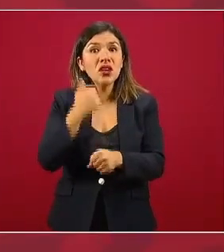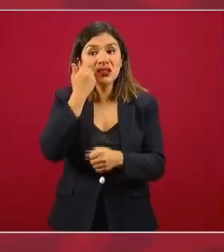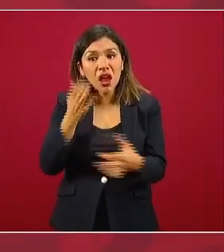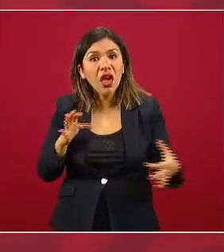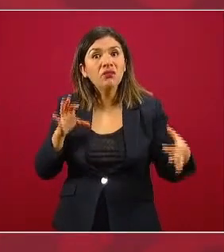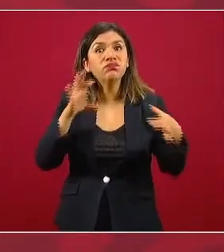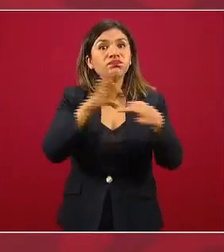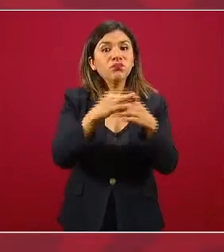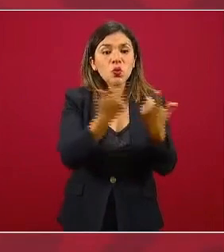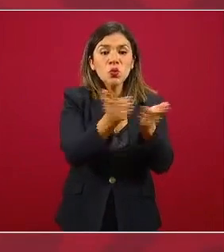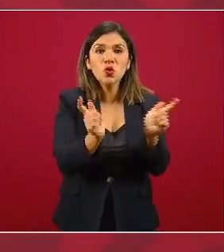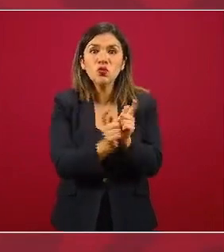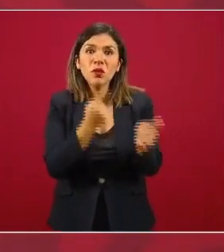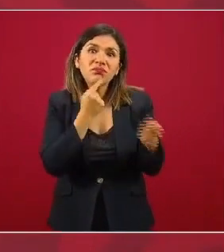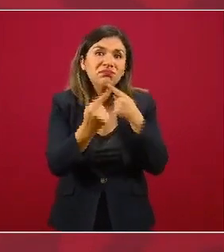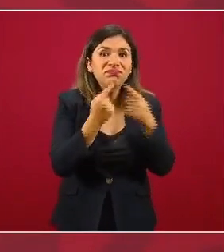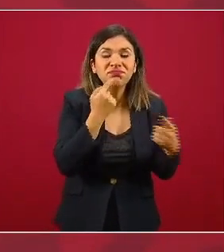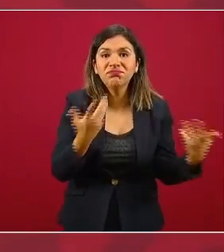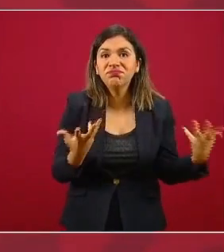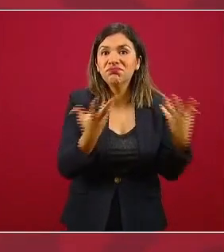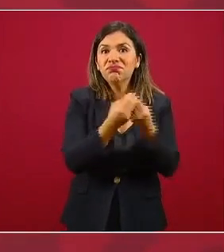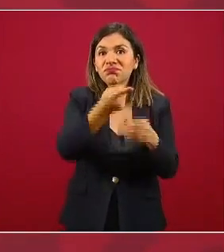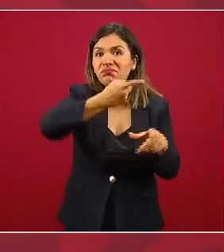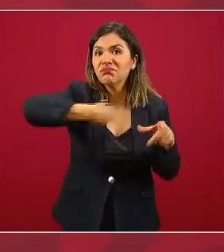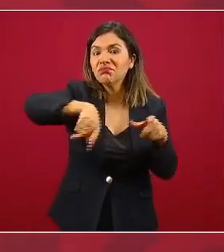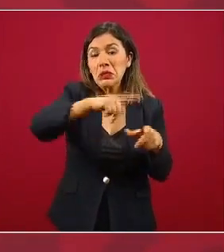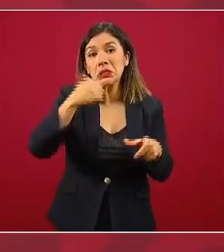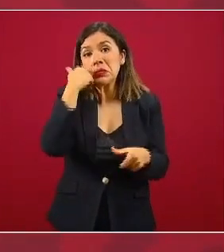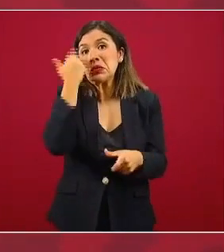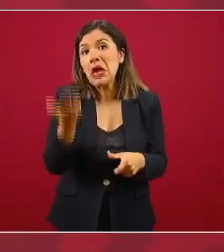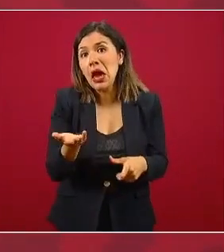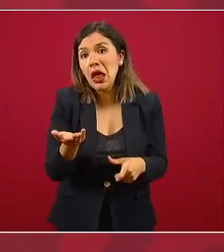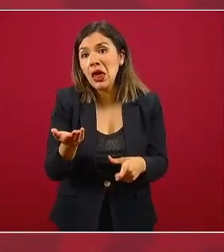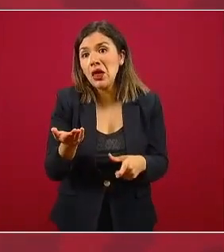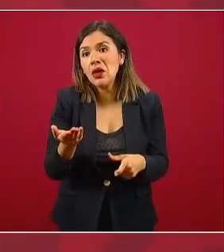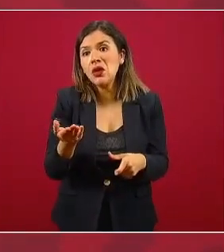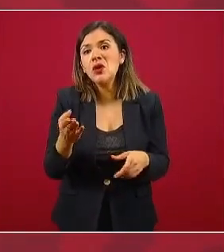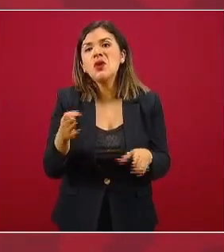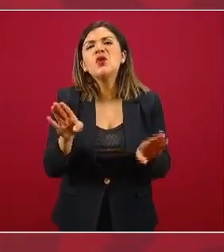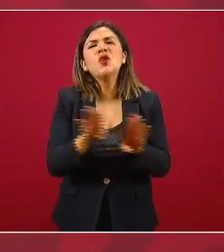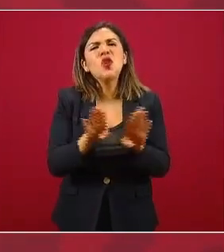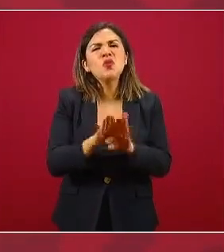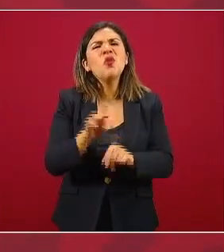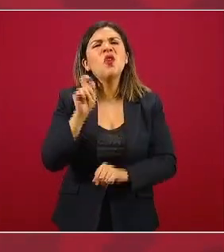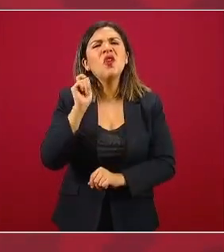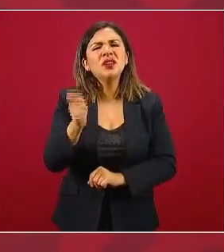aliarse, ¿sí? Unirse todos. ¿Cómo es BOA? ¿Cómo es?